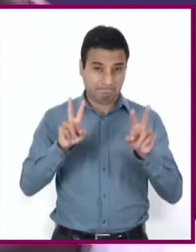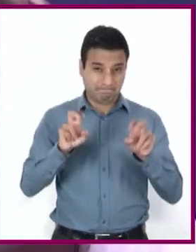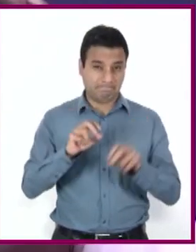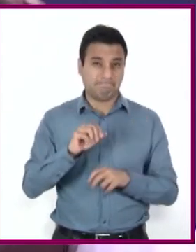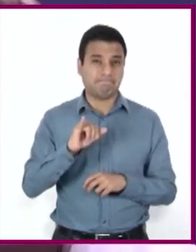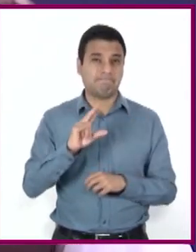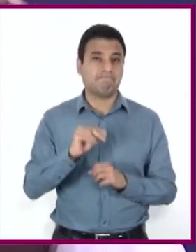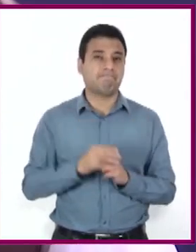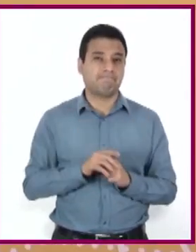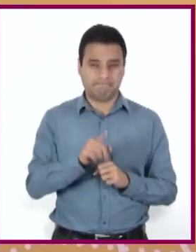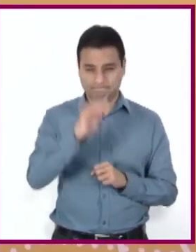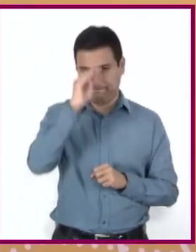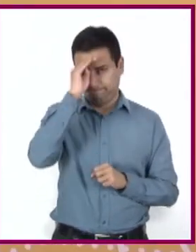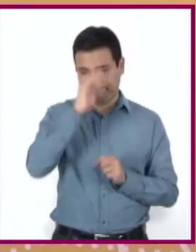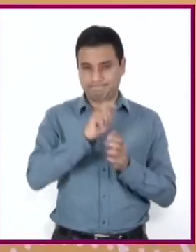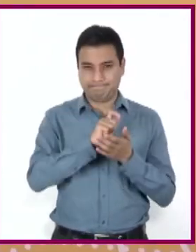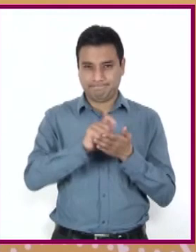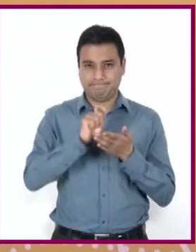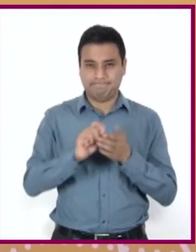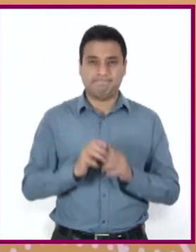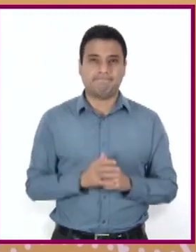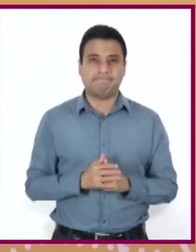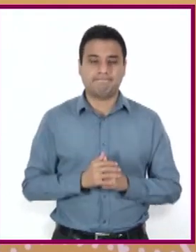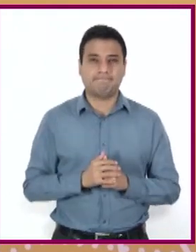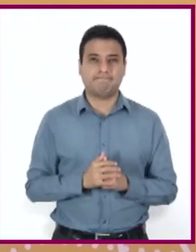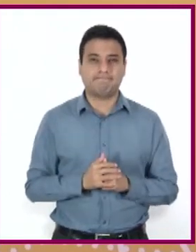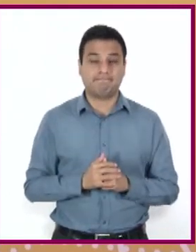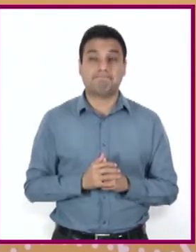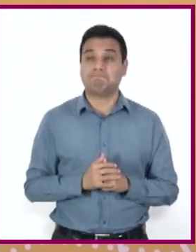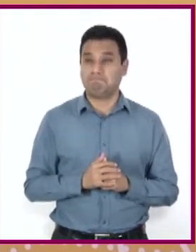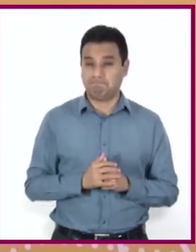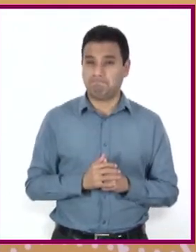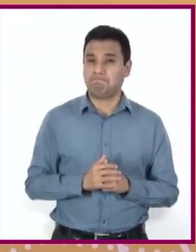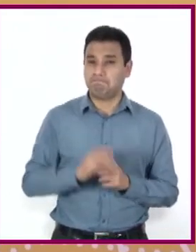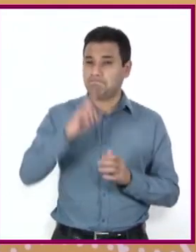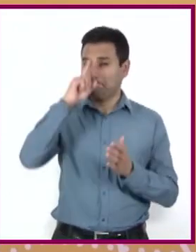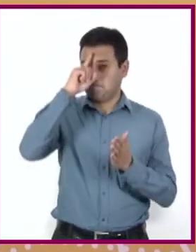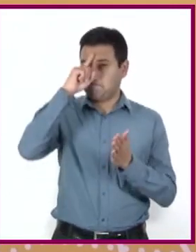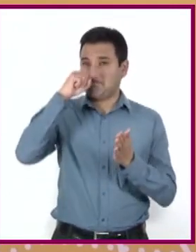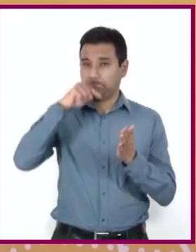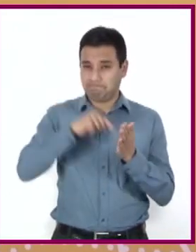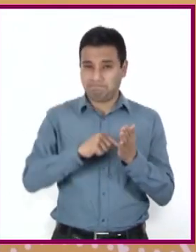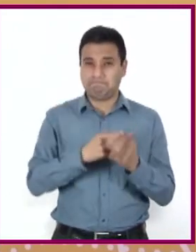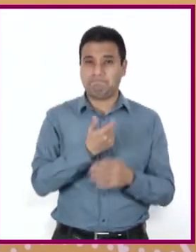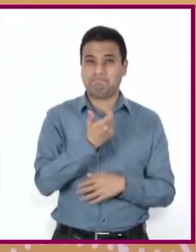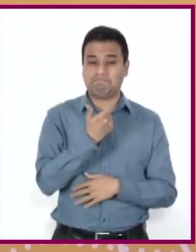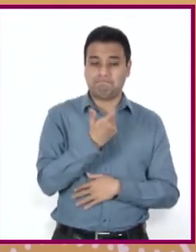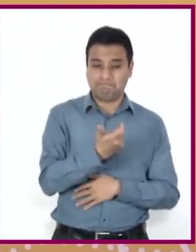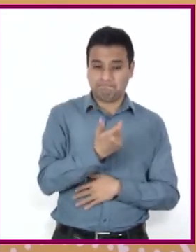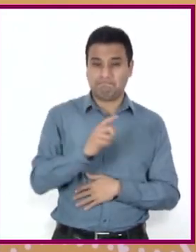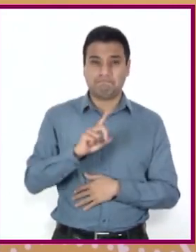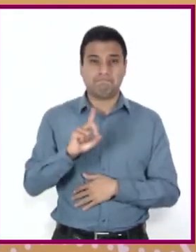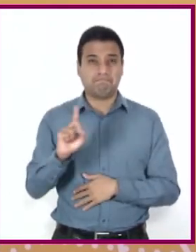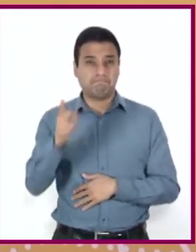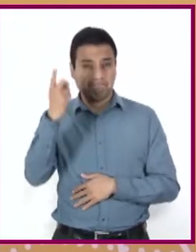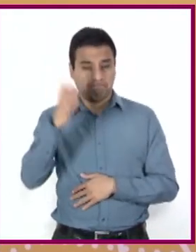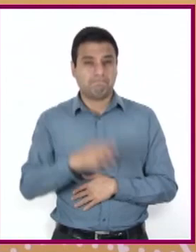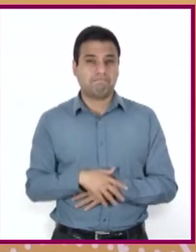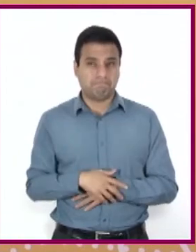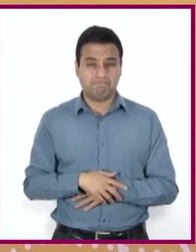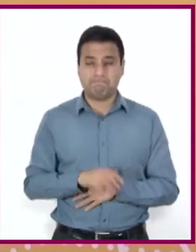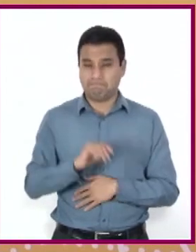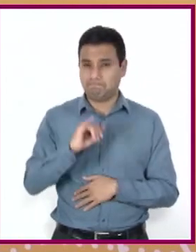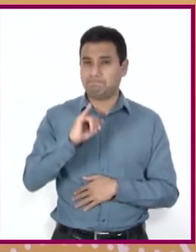sus argumentos. Estamos totalmente de acuerdo en que la relación pesos mexicanos y dólares americanos